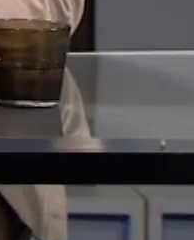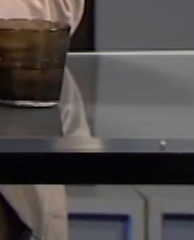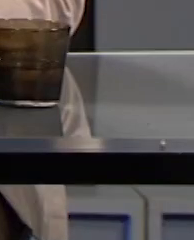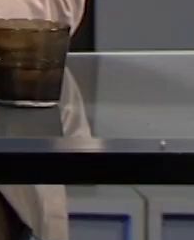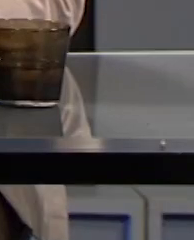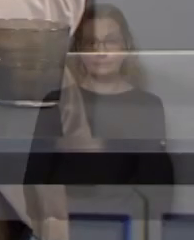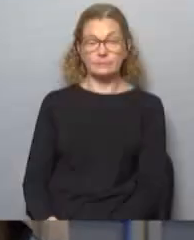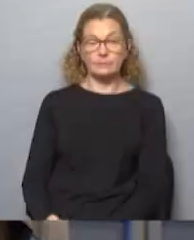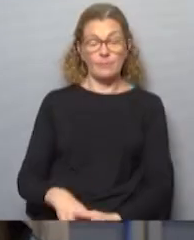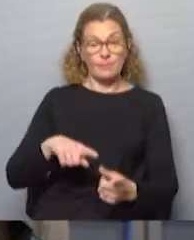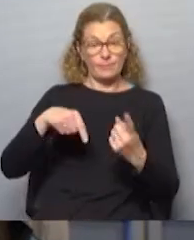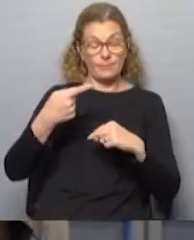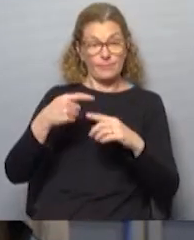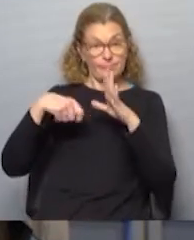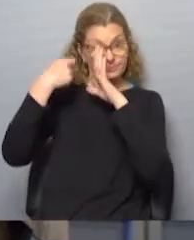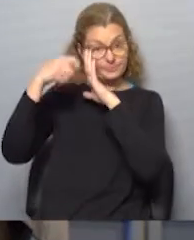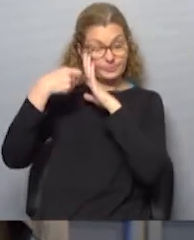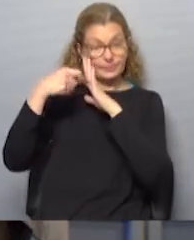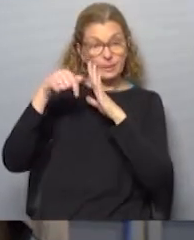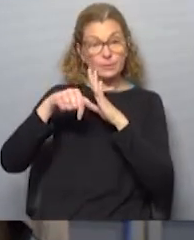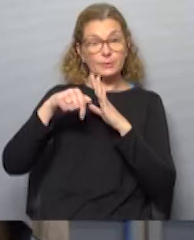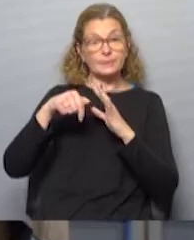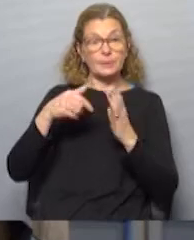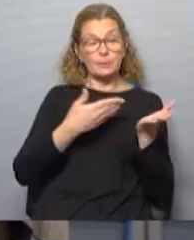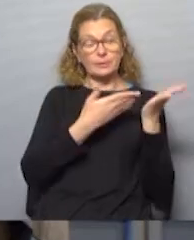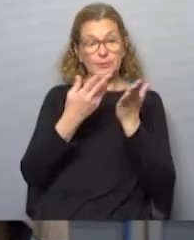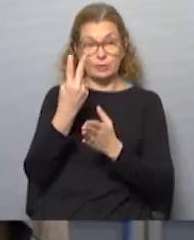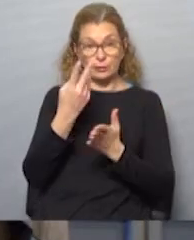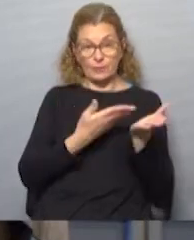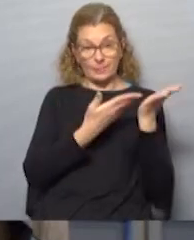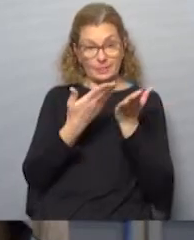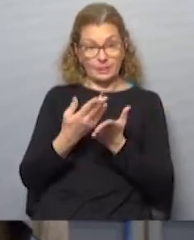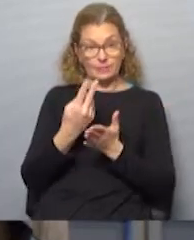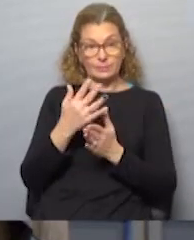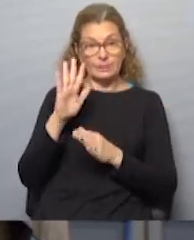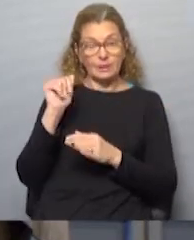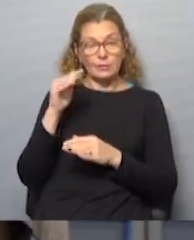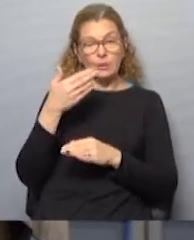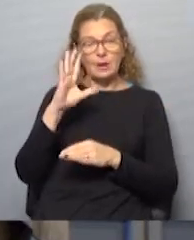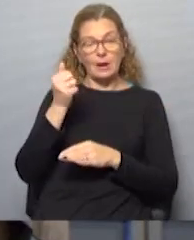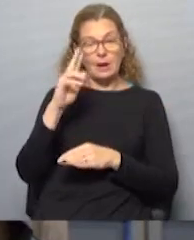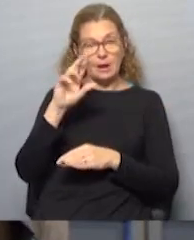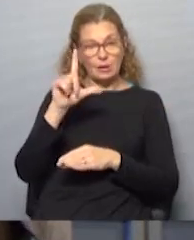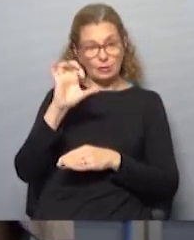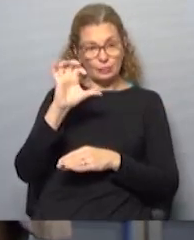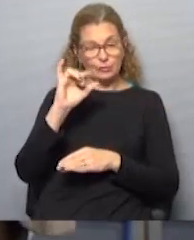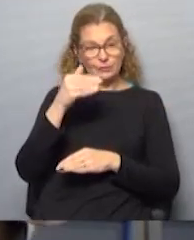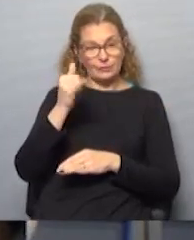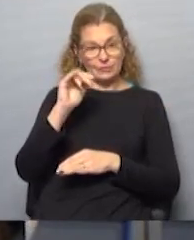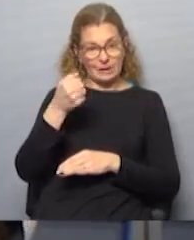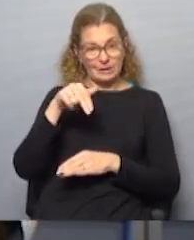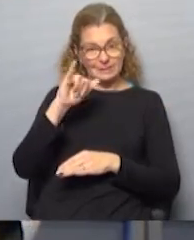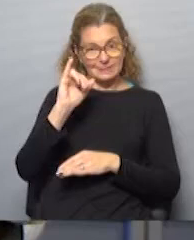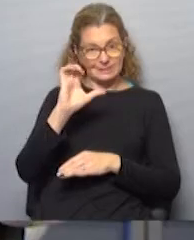bien seguimos en este segundo bloque de la letra chica vamos a recibir a dos invitados ya saluda carlos bianchi quien es parte del instituto de economía